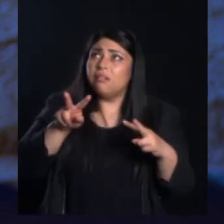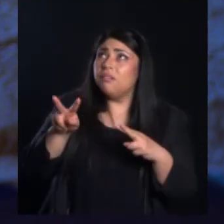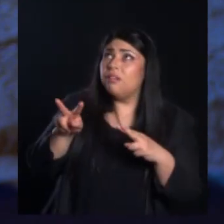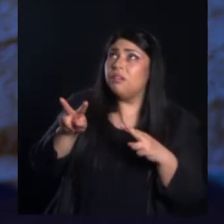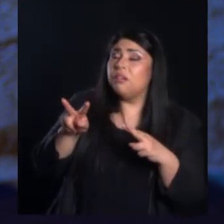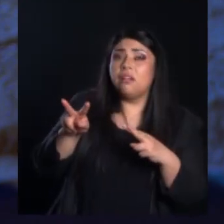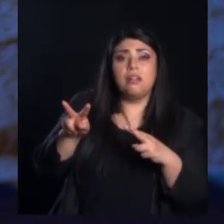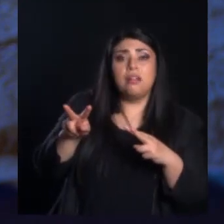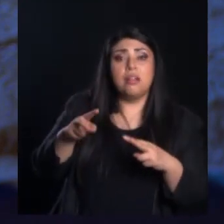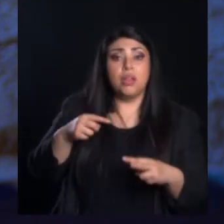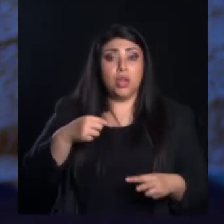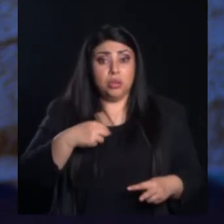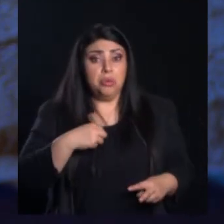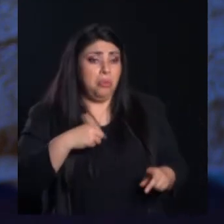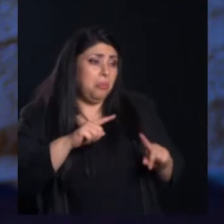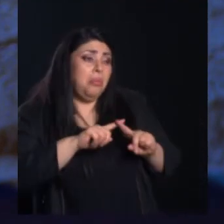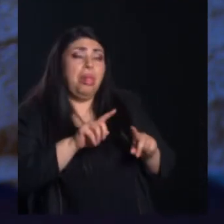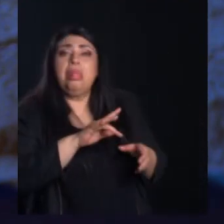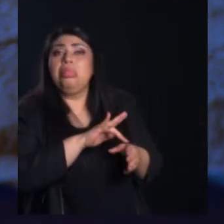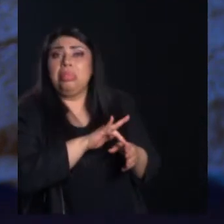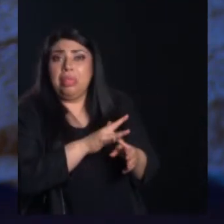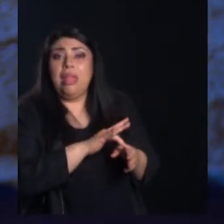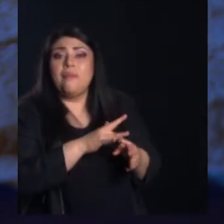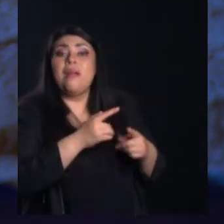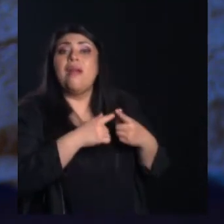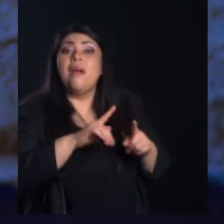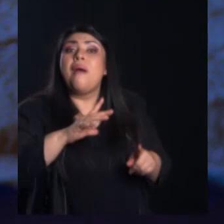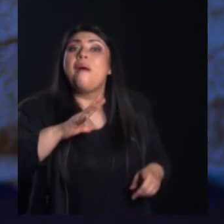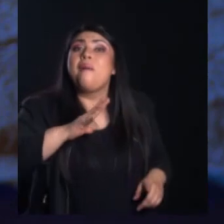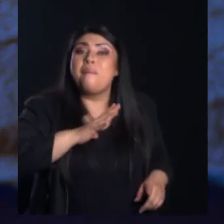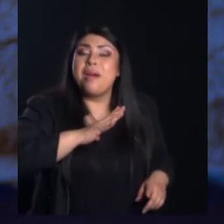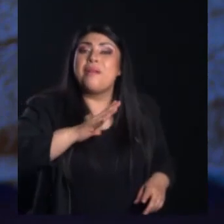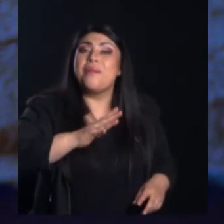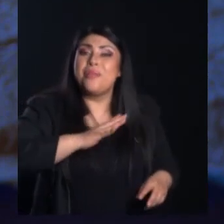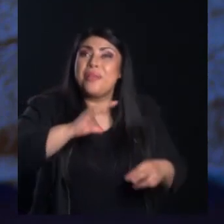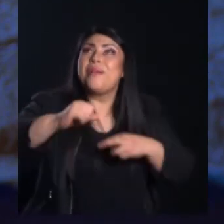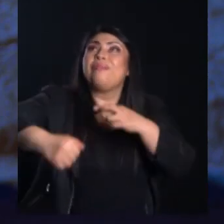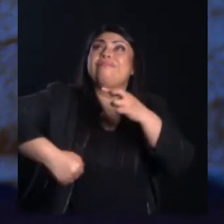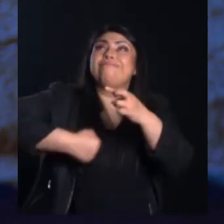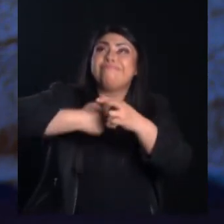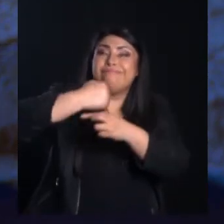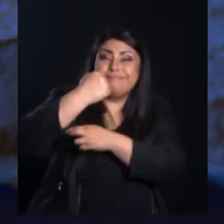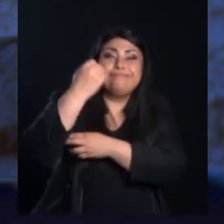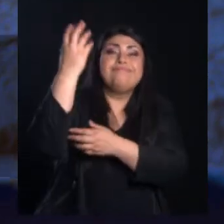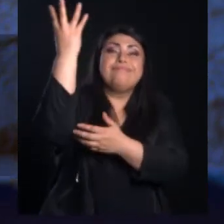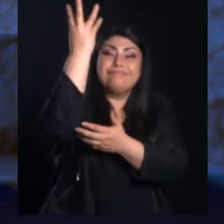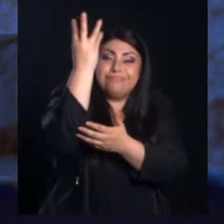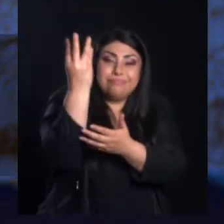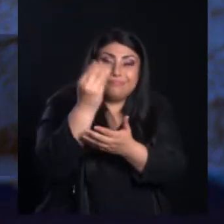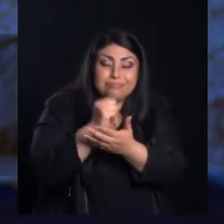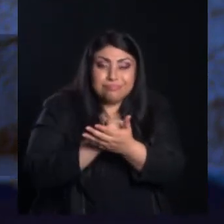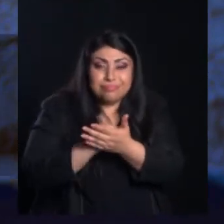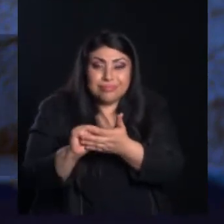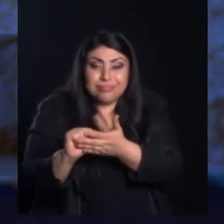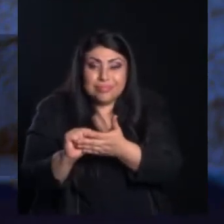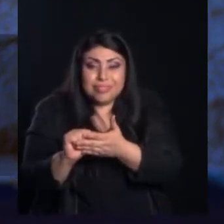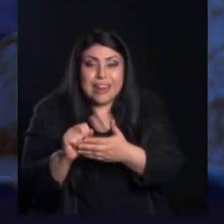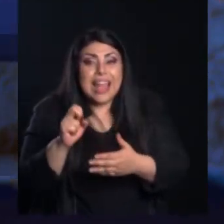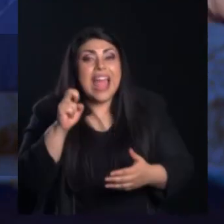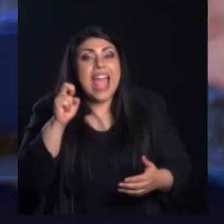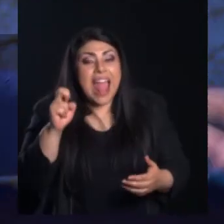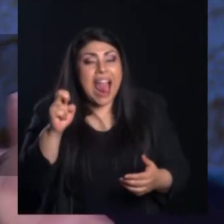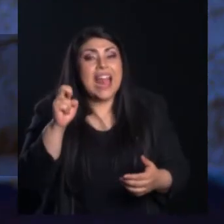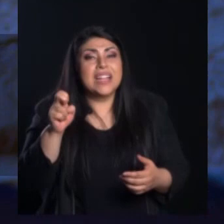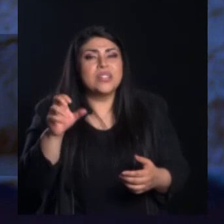soy diferente yo soy de barro pero tengo algo muy poderoso que es el espíritu santo para mí eso es un